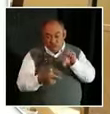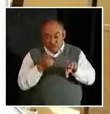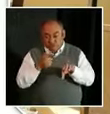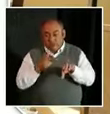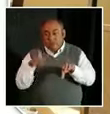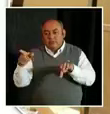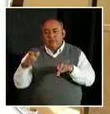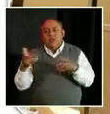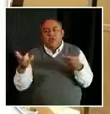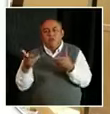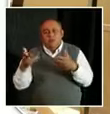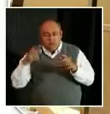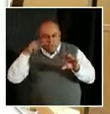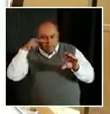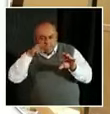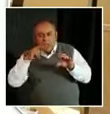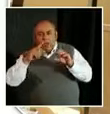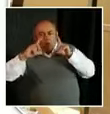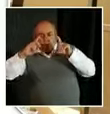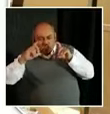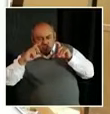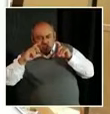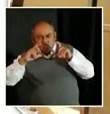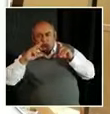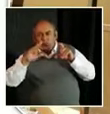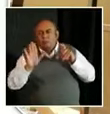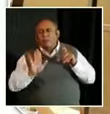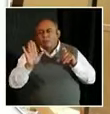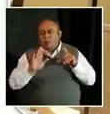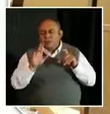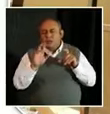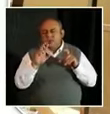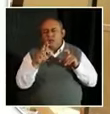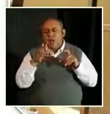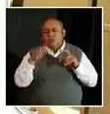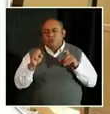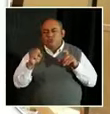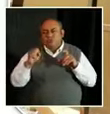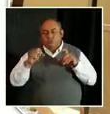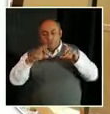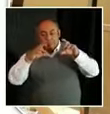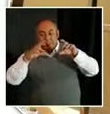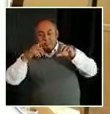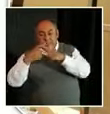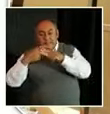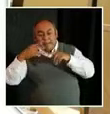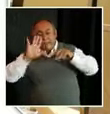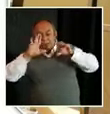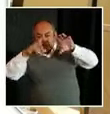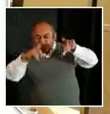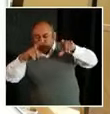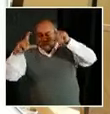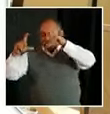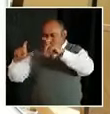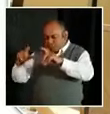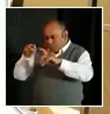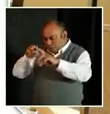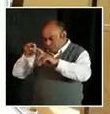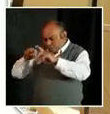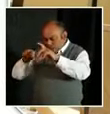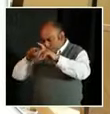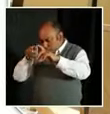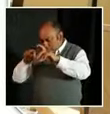de radiografía. Tenemos 2 empresas supervisoras, una empresa supervisora que está,